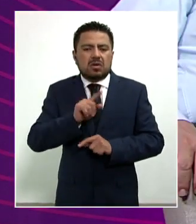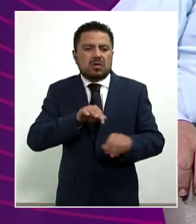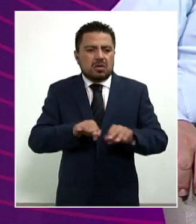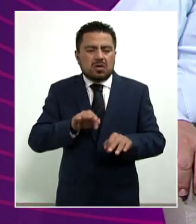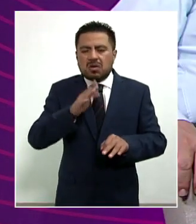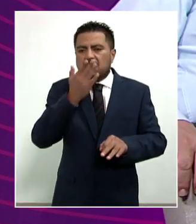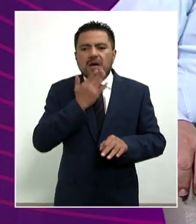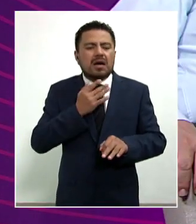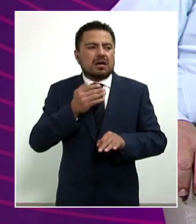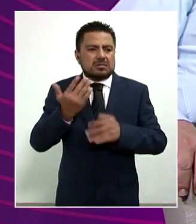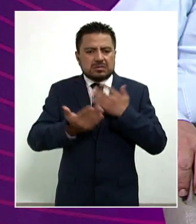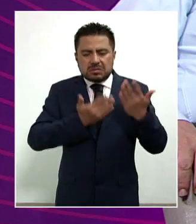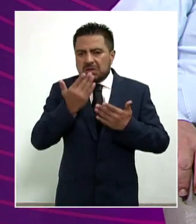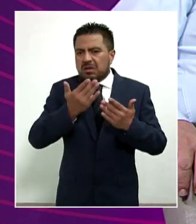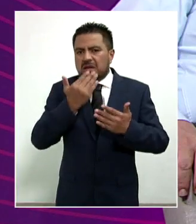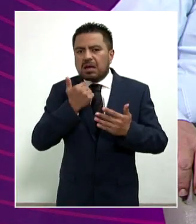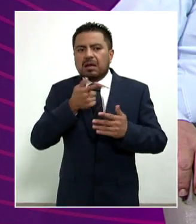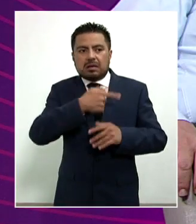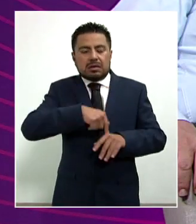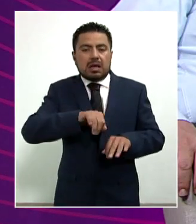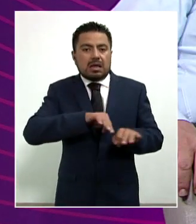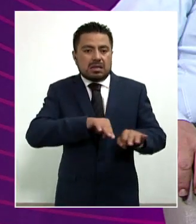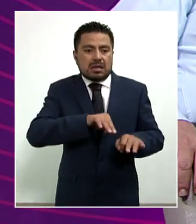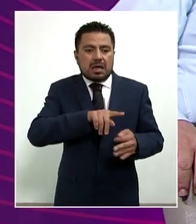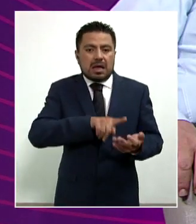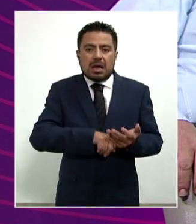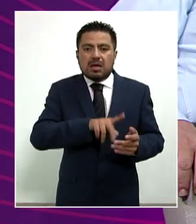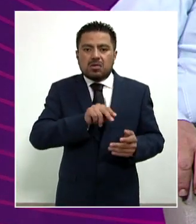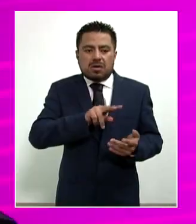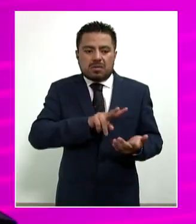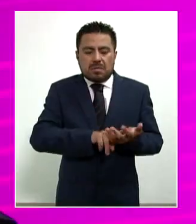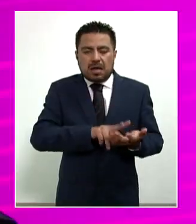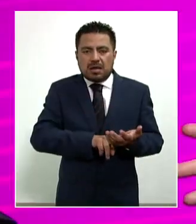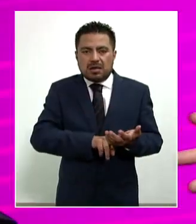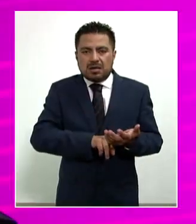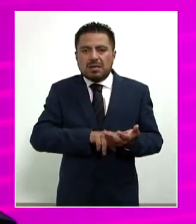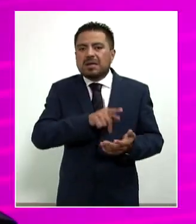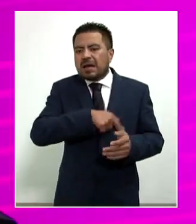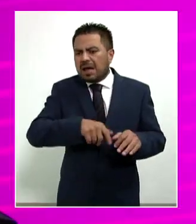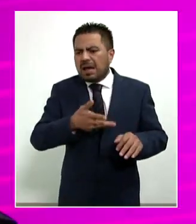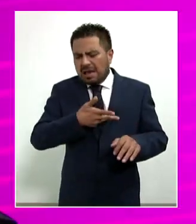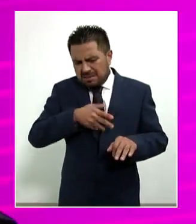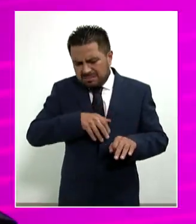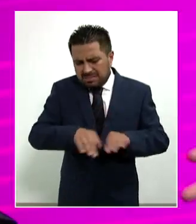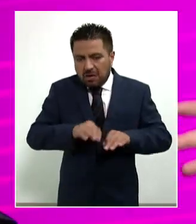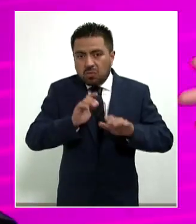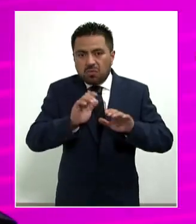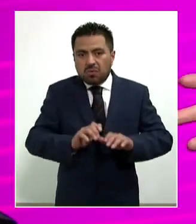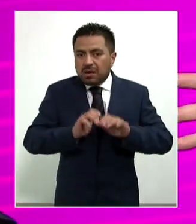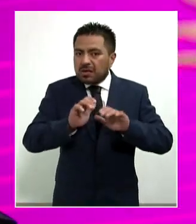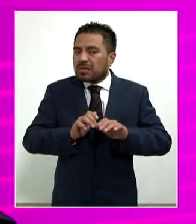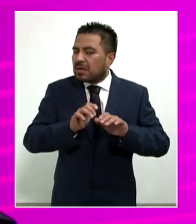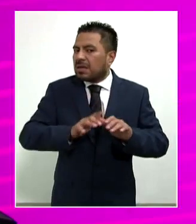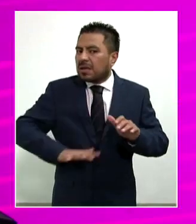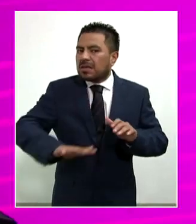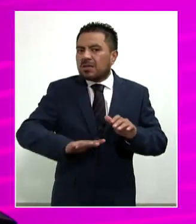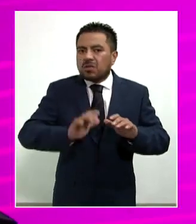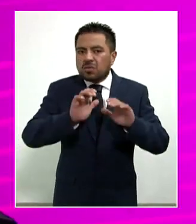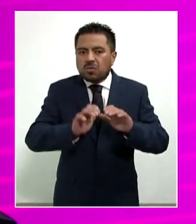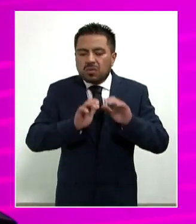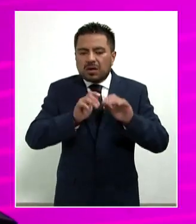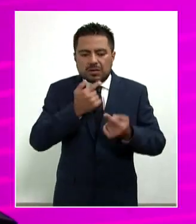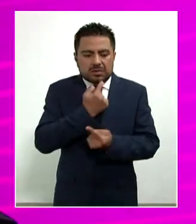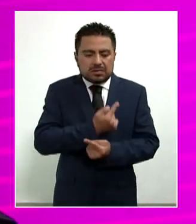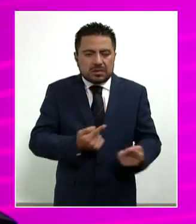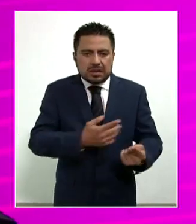que es joven, está trabajando, solo que su trabajo no es valorado, y está trabajando en el cuidado. Está trabajando en el cuidado de